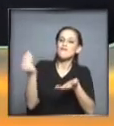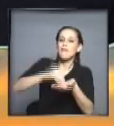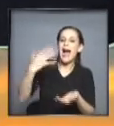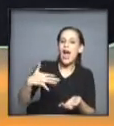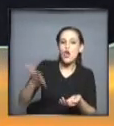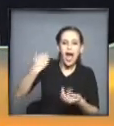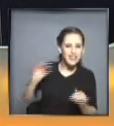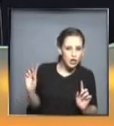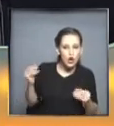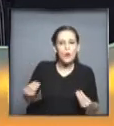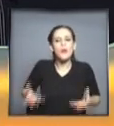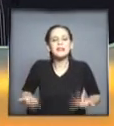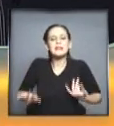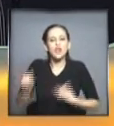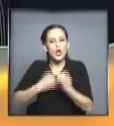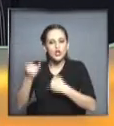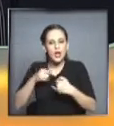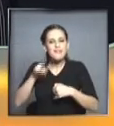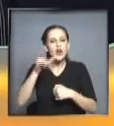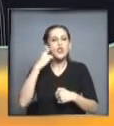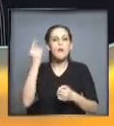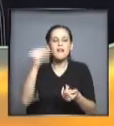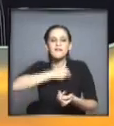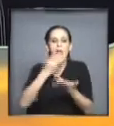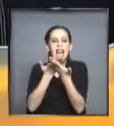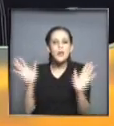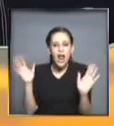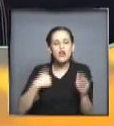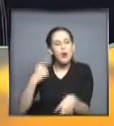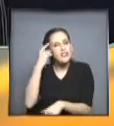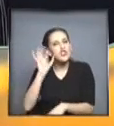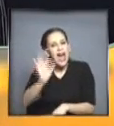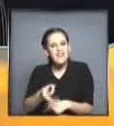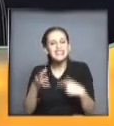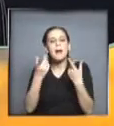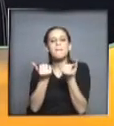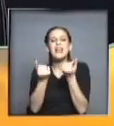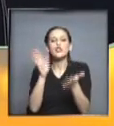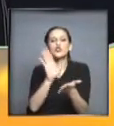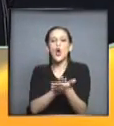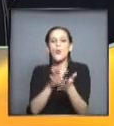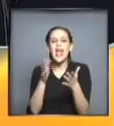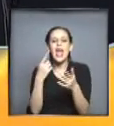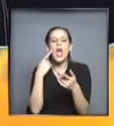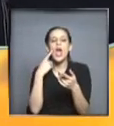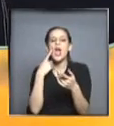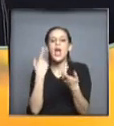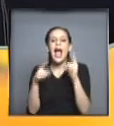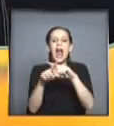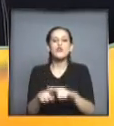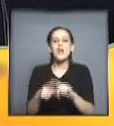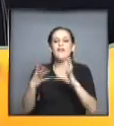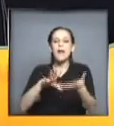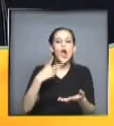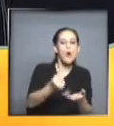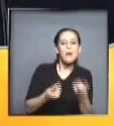ver, cuando ¿cómo vos sabés, bueno, vos sos liberal, calculo yo que sabes, liberal, ¿eh? O sea, calculo que sabes que el precio se regula en función de la oferta y la demanda. Exactamente. ¿No? Bueno,